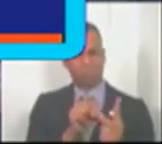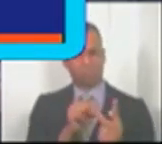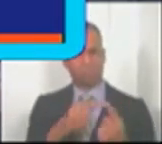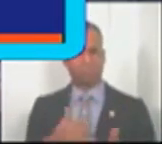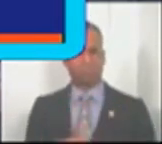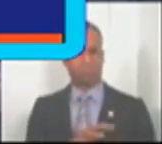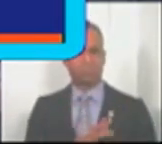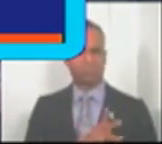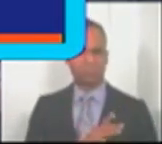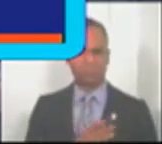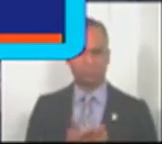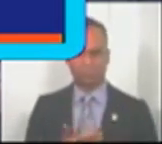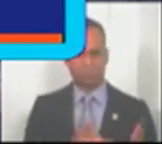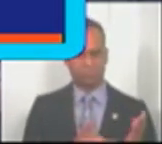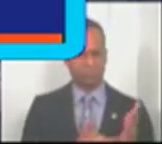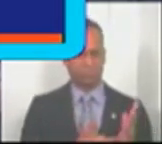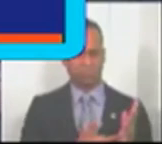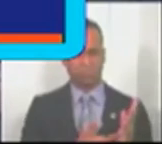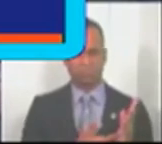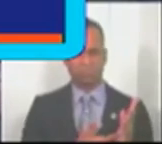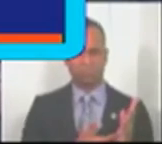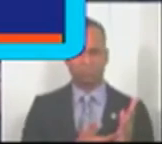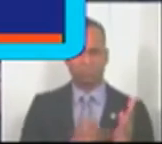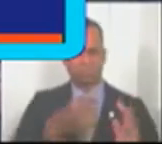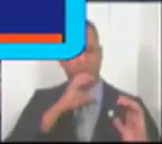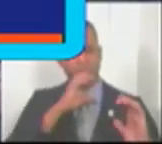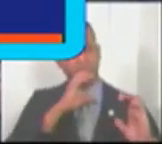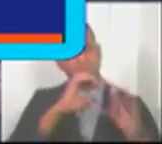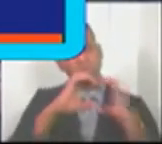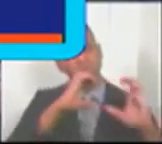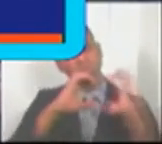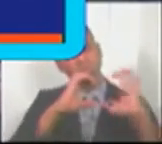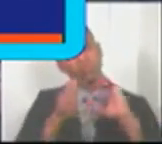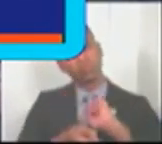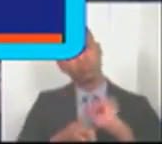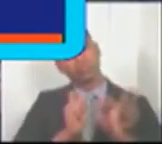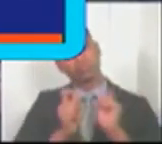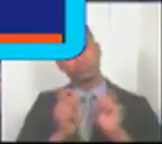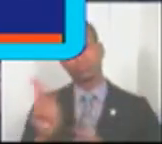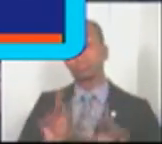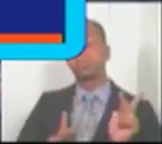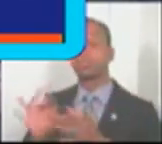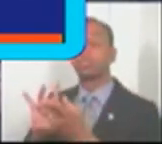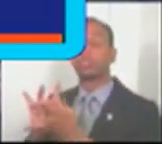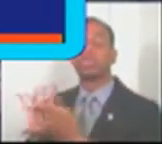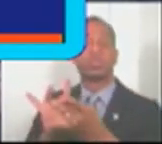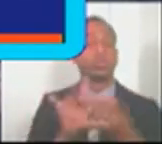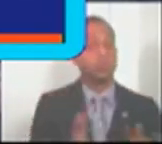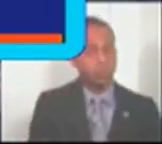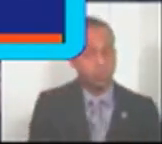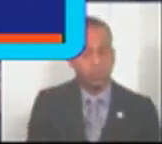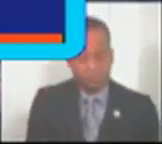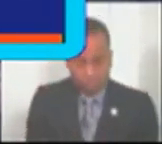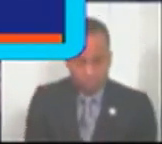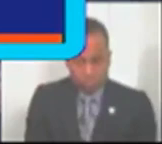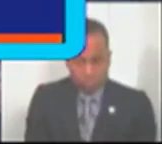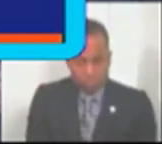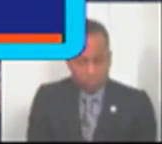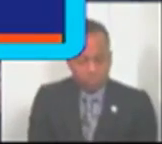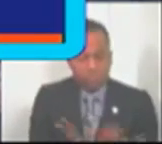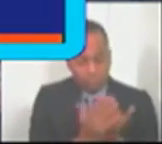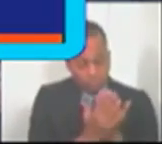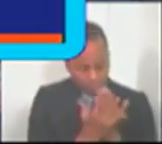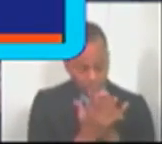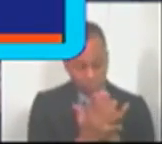era y es una revolución de comunicación entre los seres humanos, con todas sus